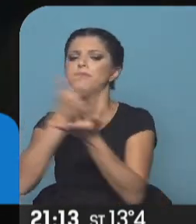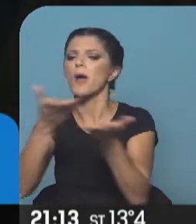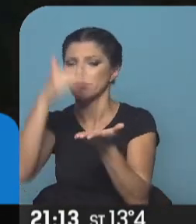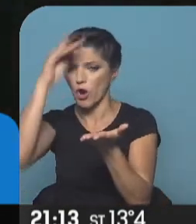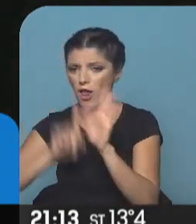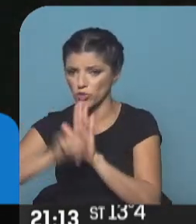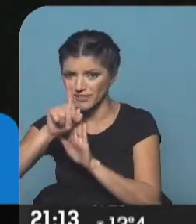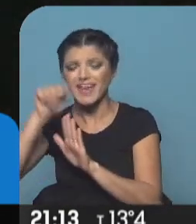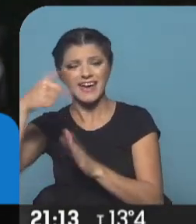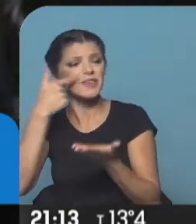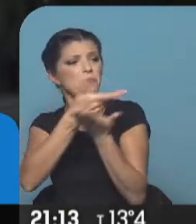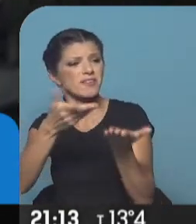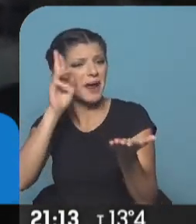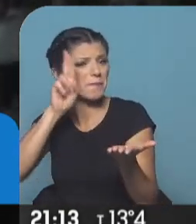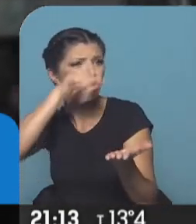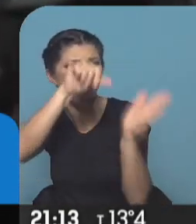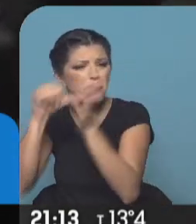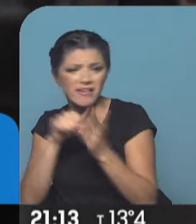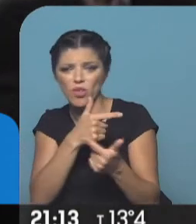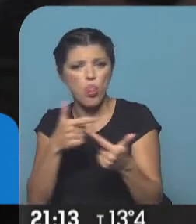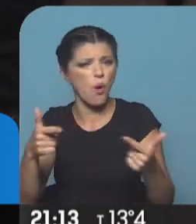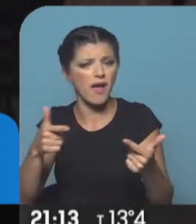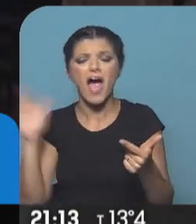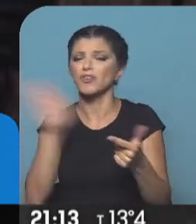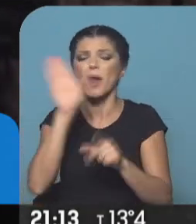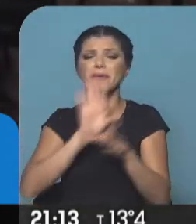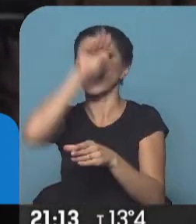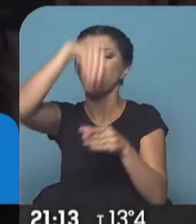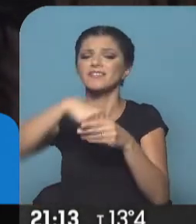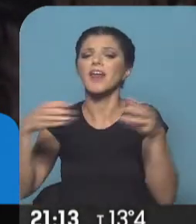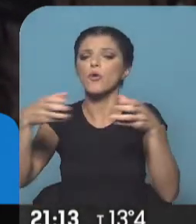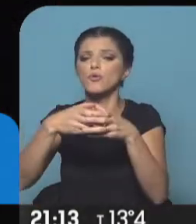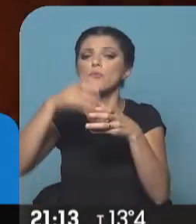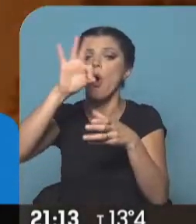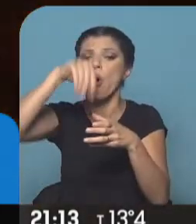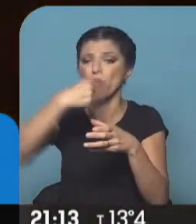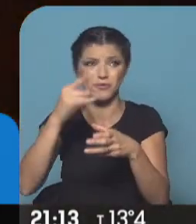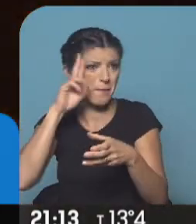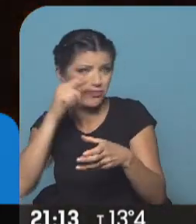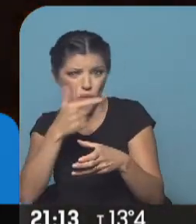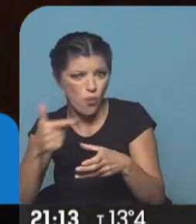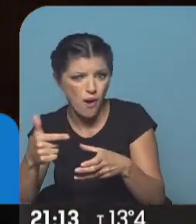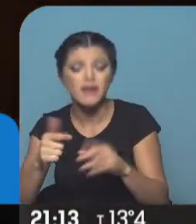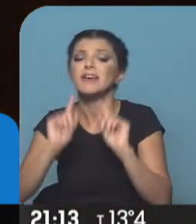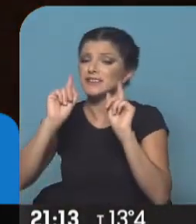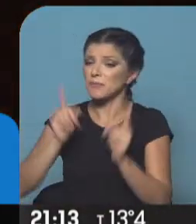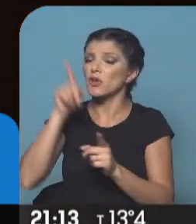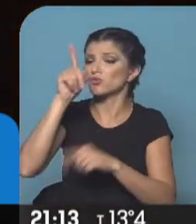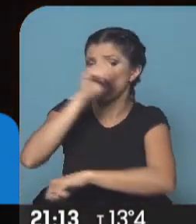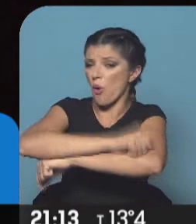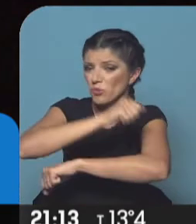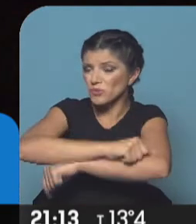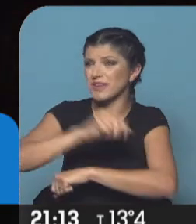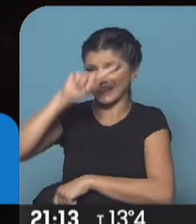desprecio hacia sus vecinos, hacia todos los miembros de Naciones Unidas y hacia las normas mínimas de un comportamiento